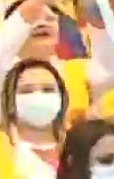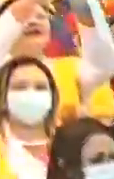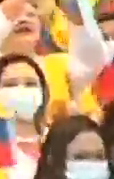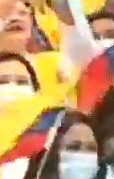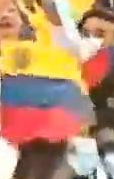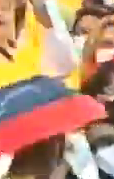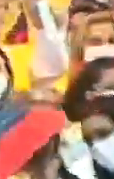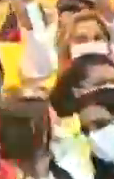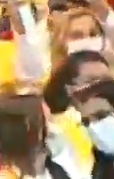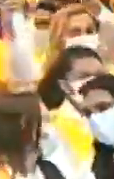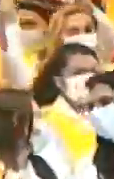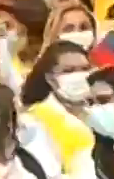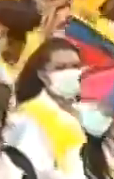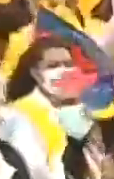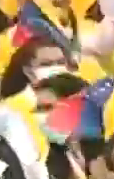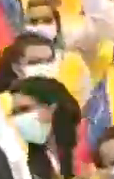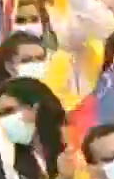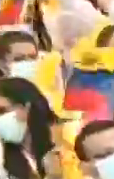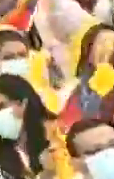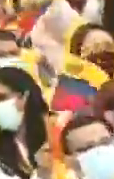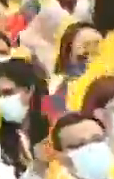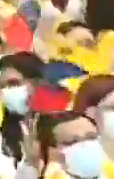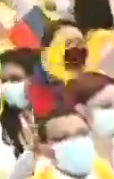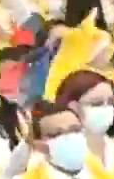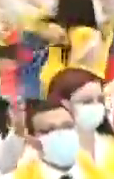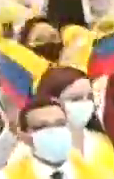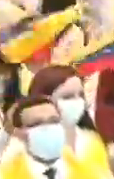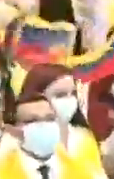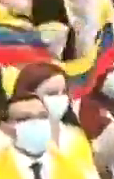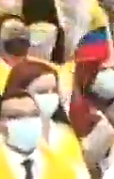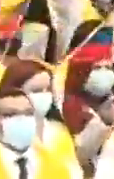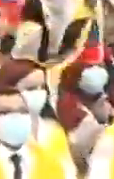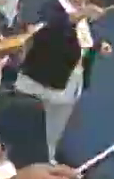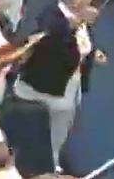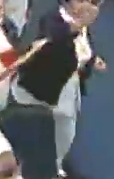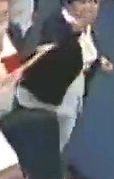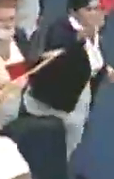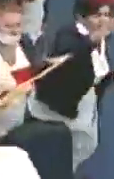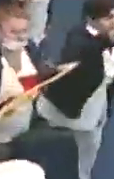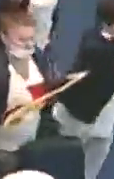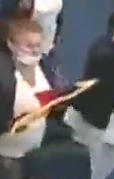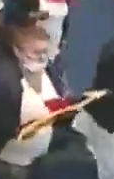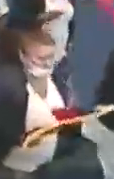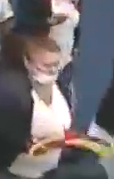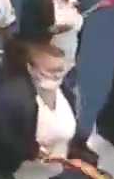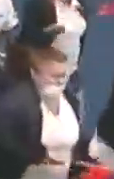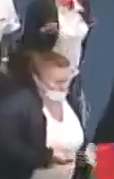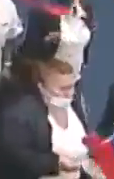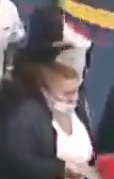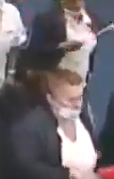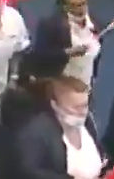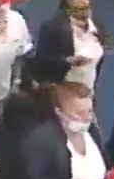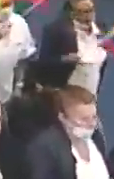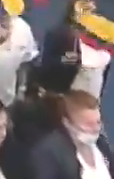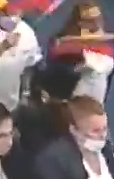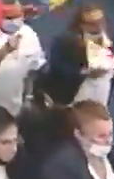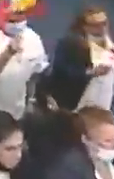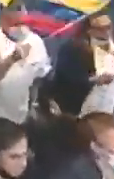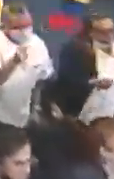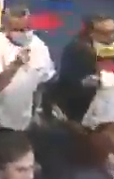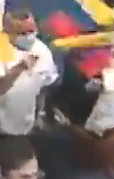de 515 graduandos el día de hoy desde el Teatro de la Academia Militar del